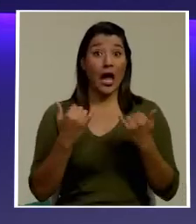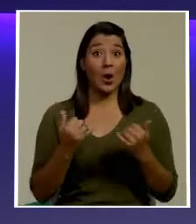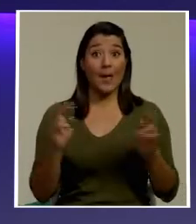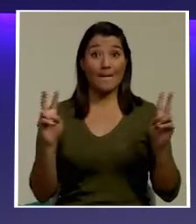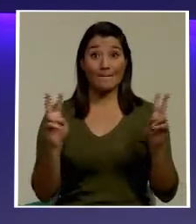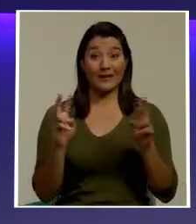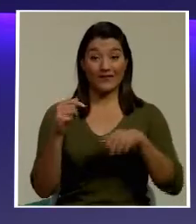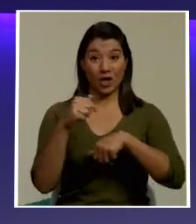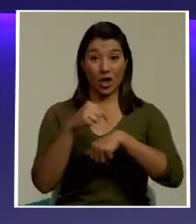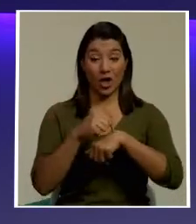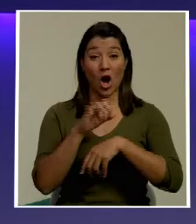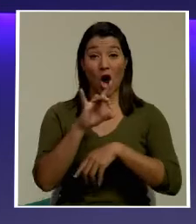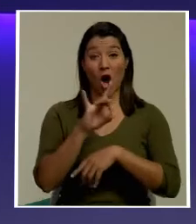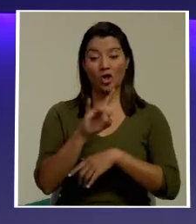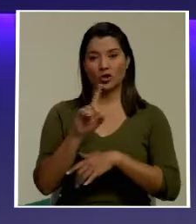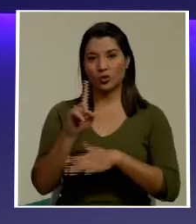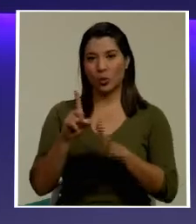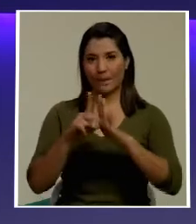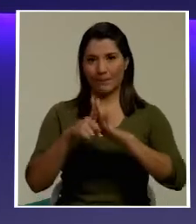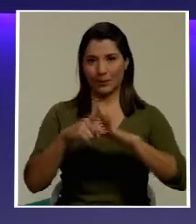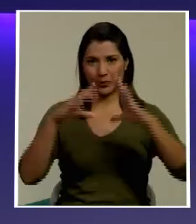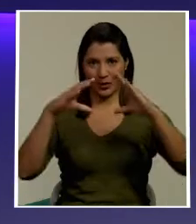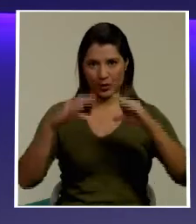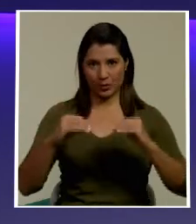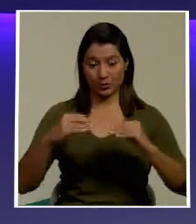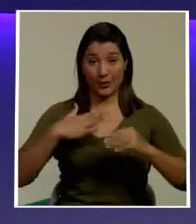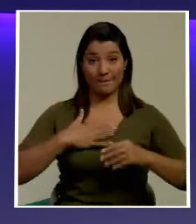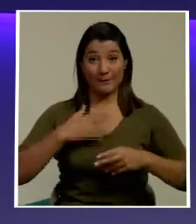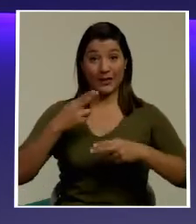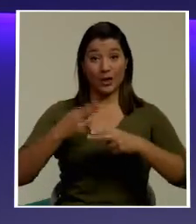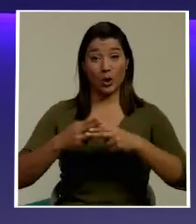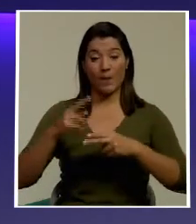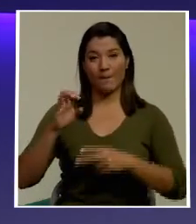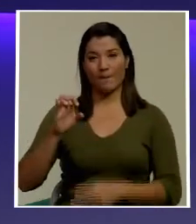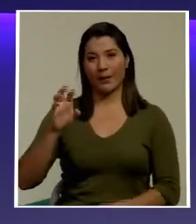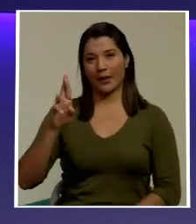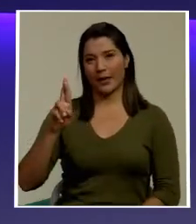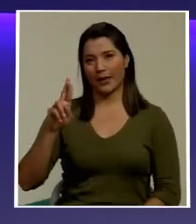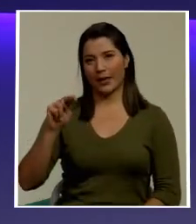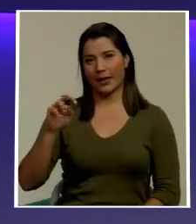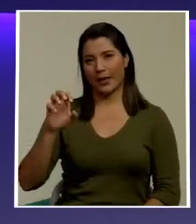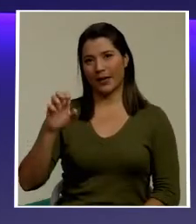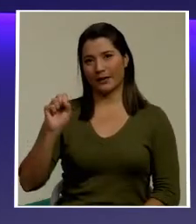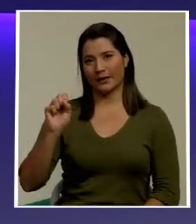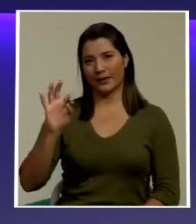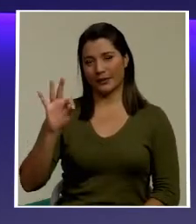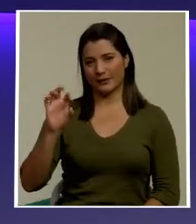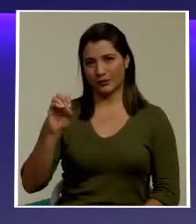las 8 de la noche con 1 minuto. Soy Ernesto Rivera.